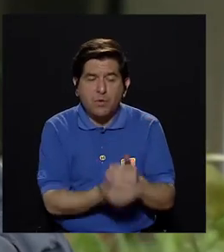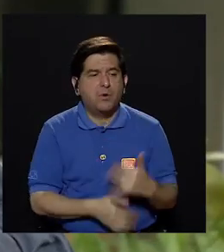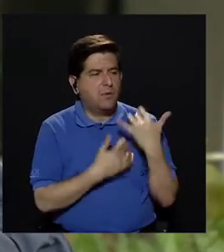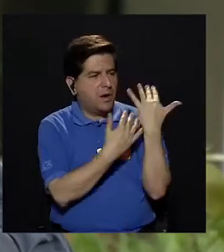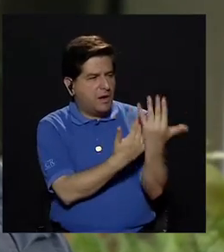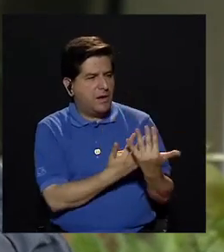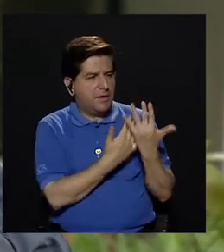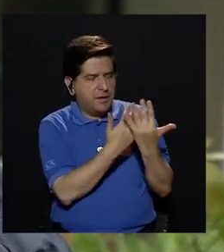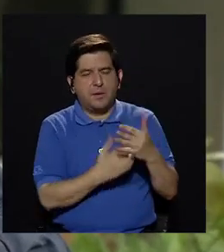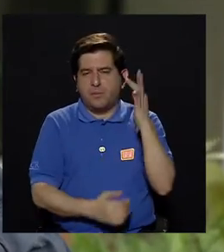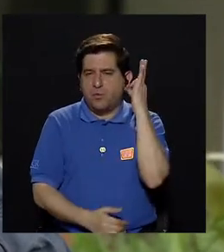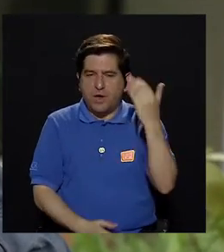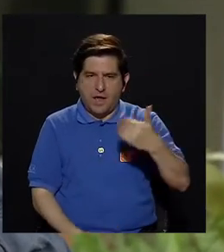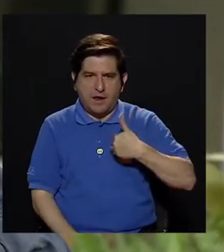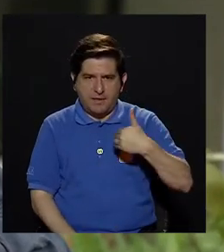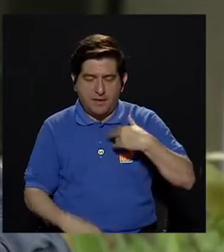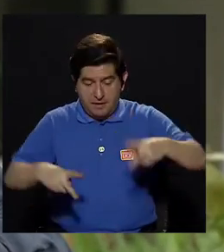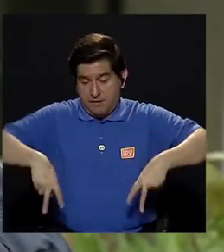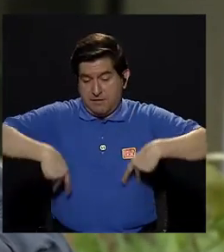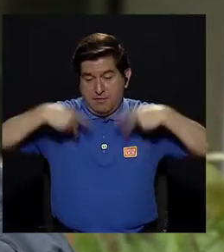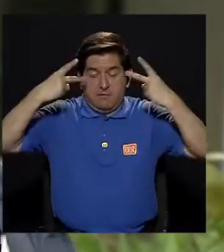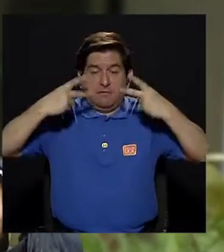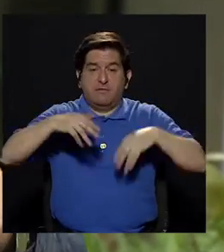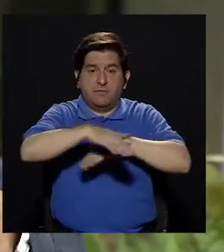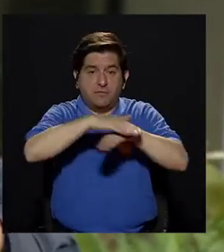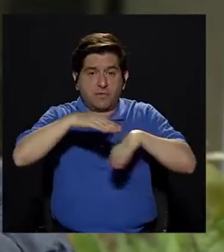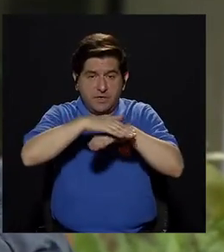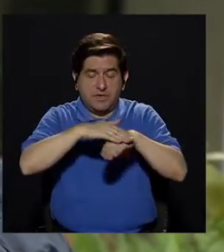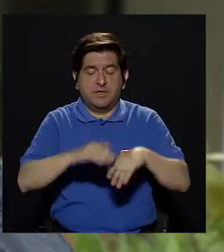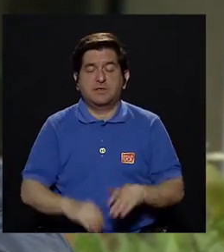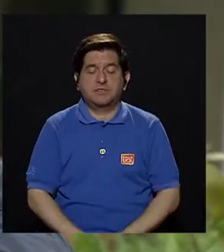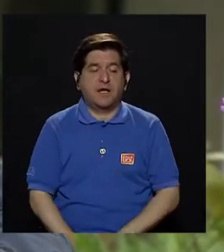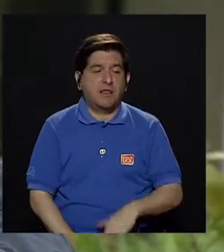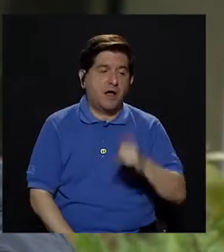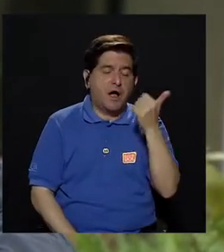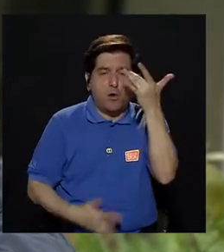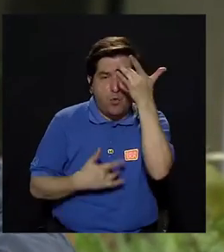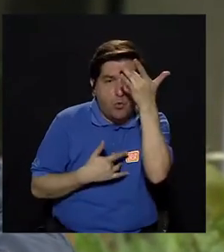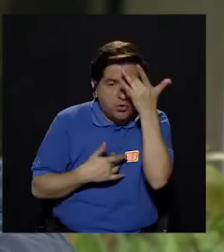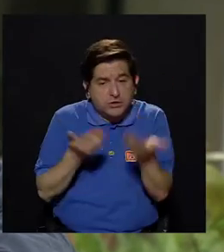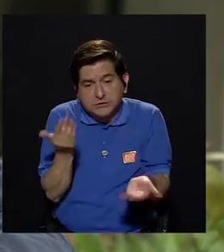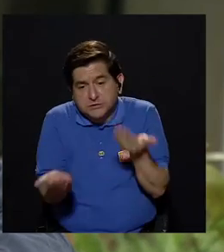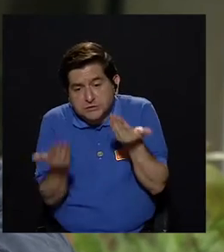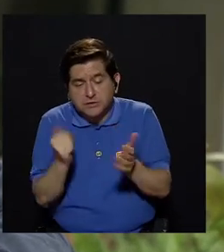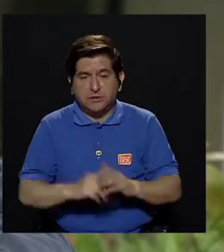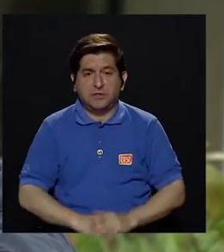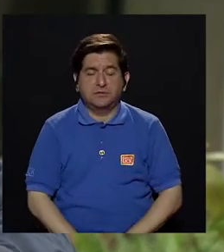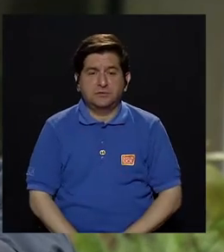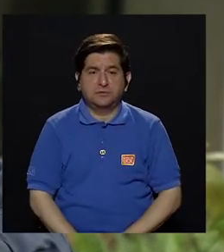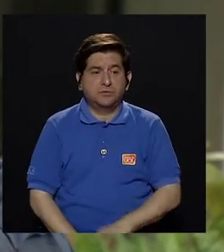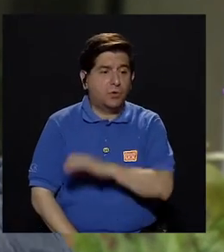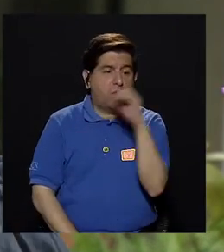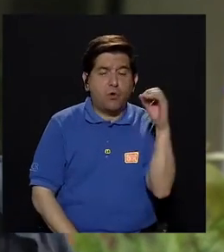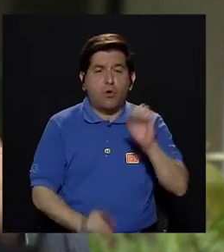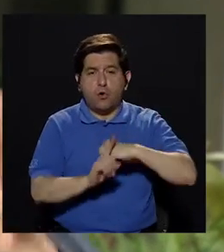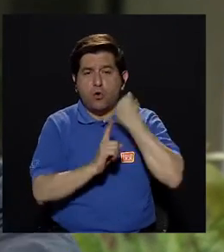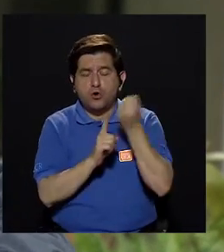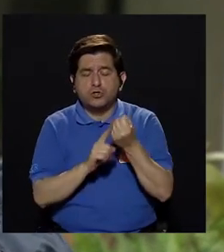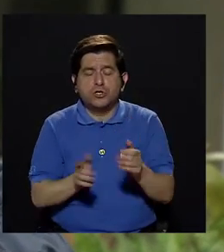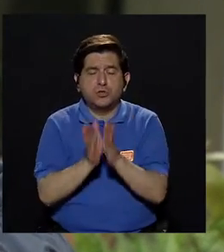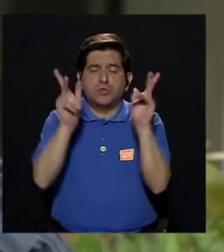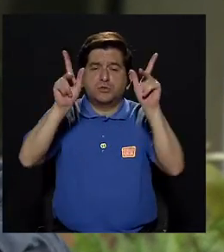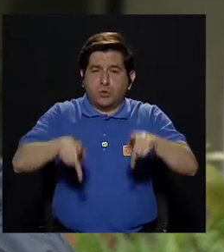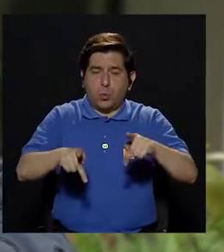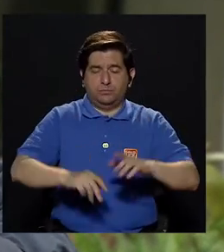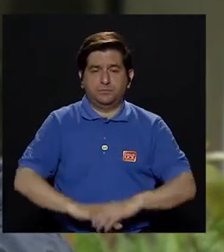es la expectativa que esta mujer tiene de vida, con base en si tiene otras enfermedades, con base en el estado general